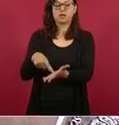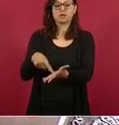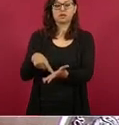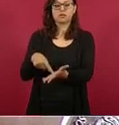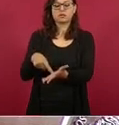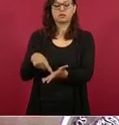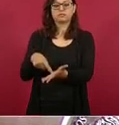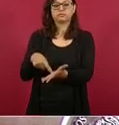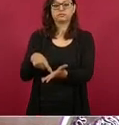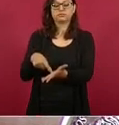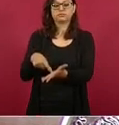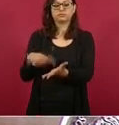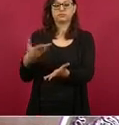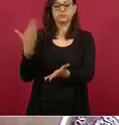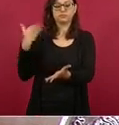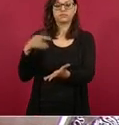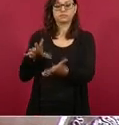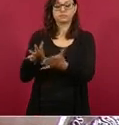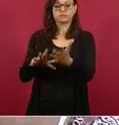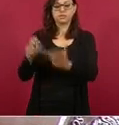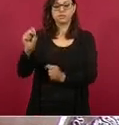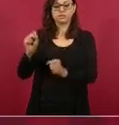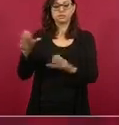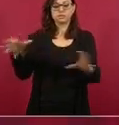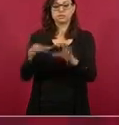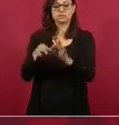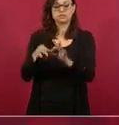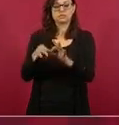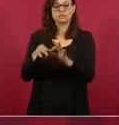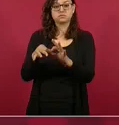como constitucional, no